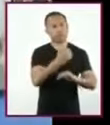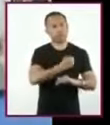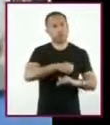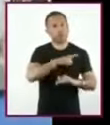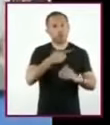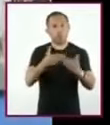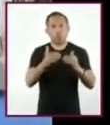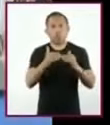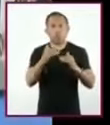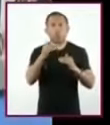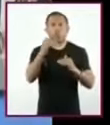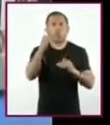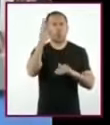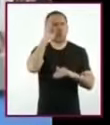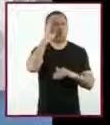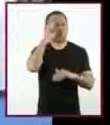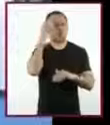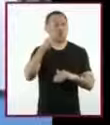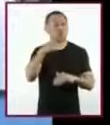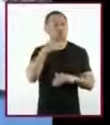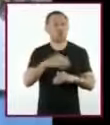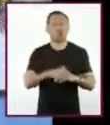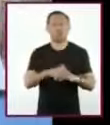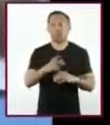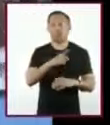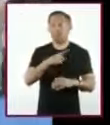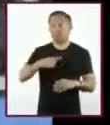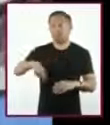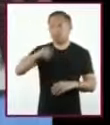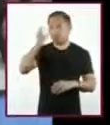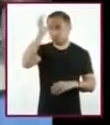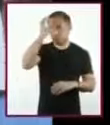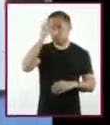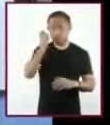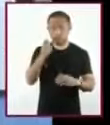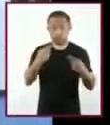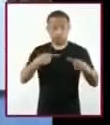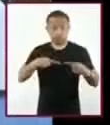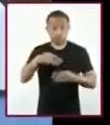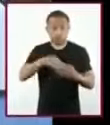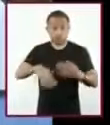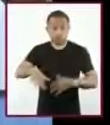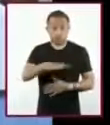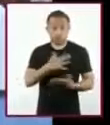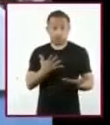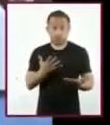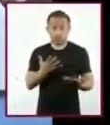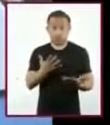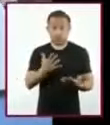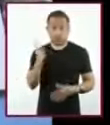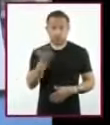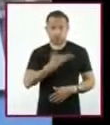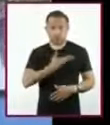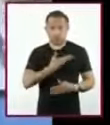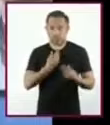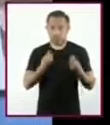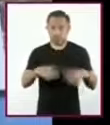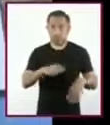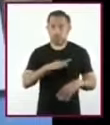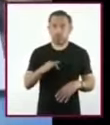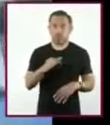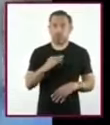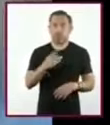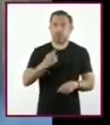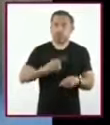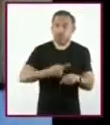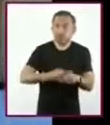Pues que todo mundo tengamos más conciencia, ¿no? Nos afecta en general a todos, o sea, desde la salud hasta nuestro modo